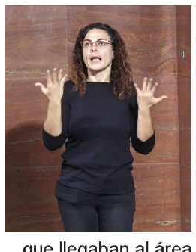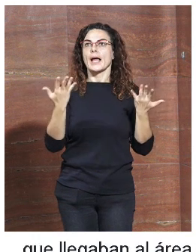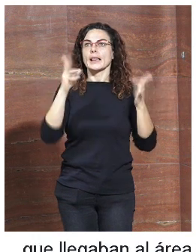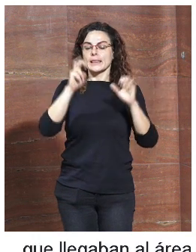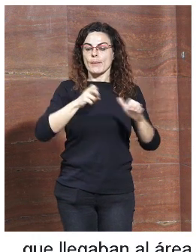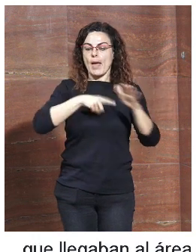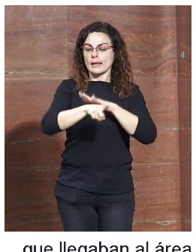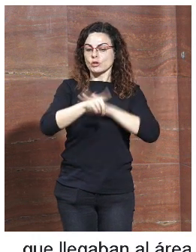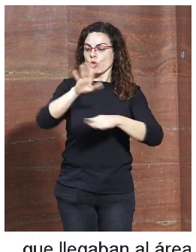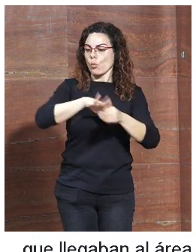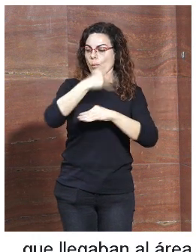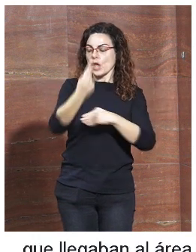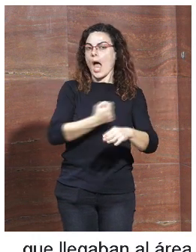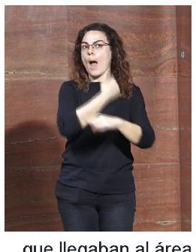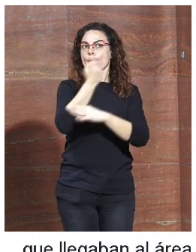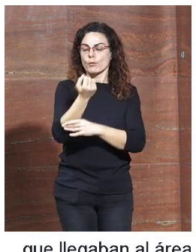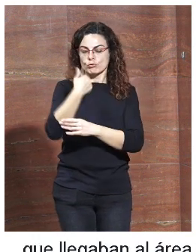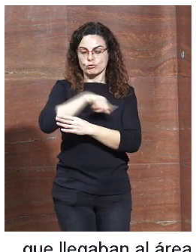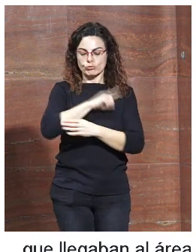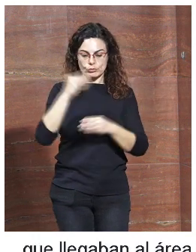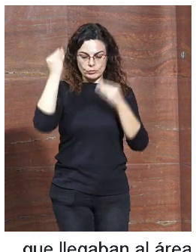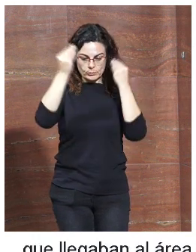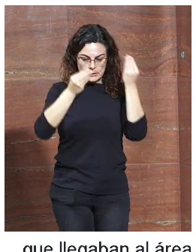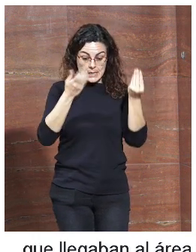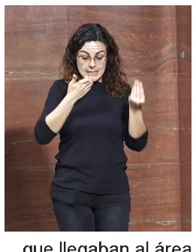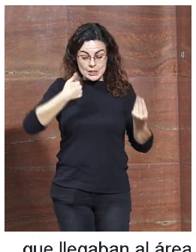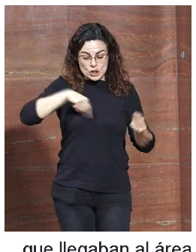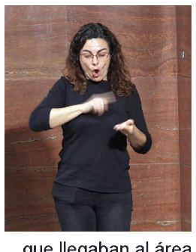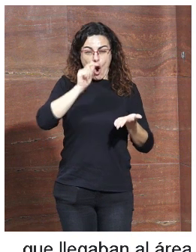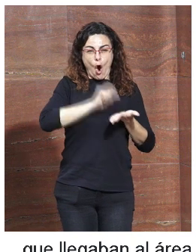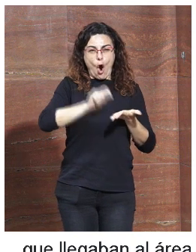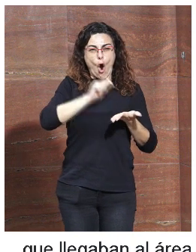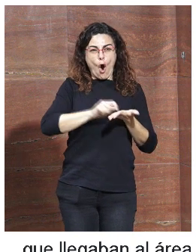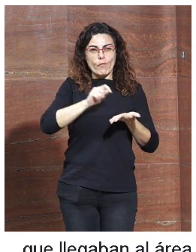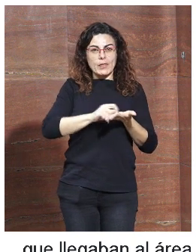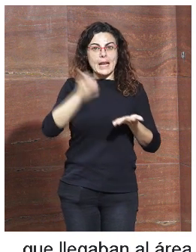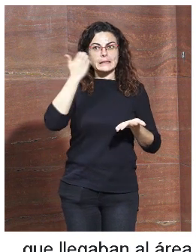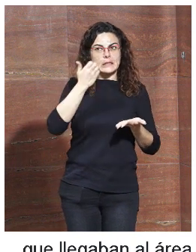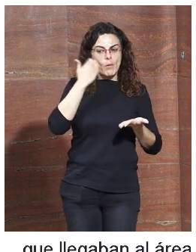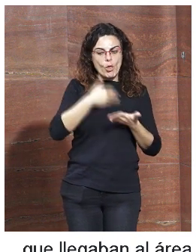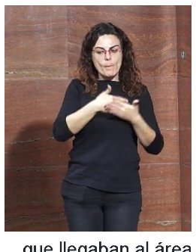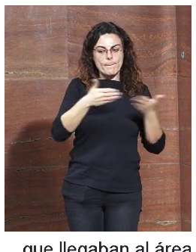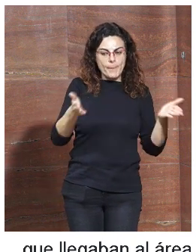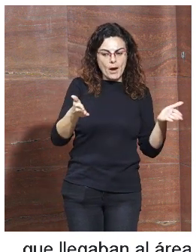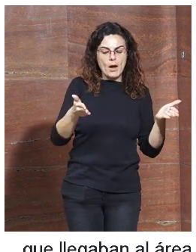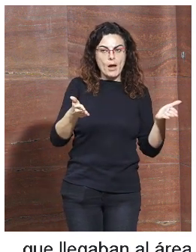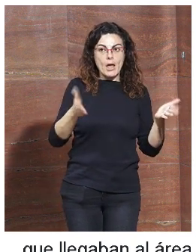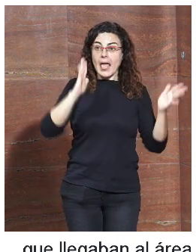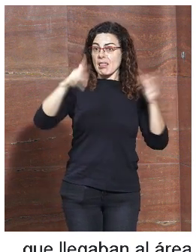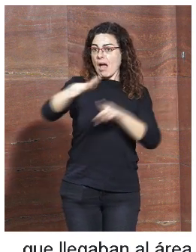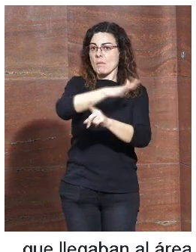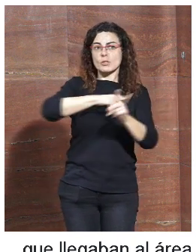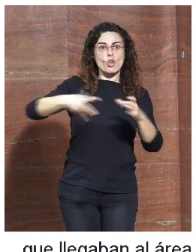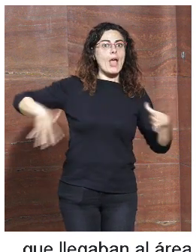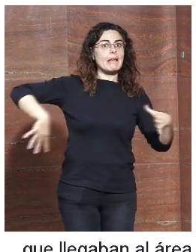gestión documental. Entonces pensábamos, si tuviésemos una oficina que estuviese abierta los sábados, en un entorno inclusivo, es decir,